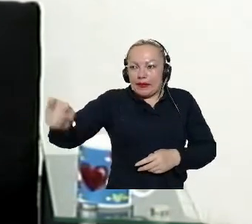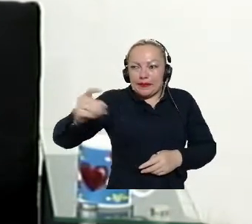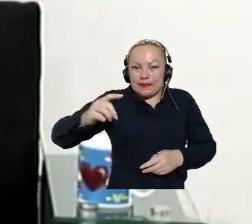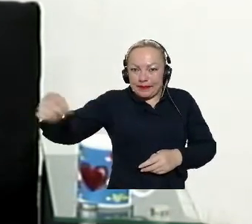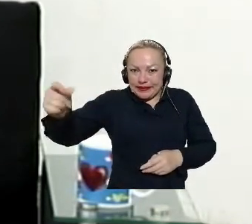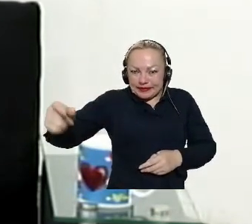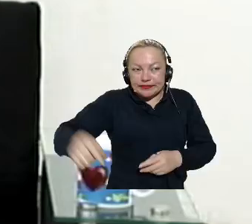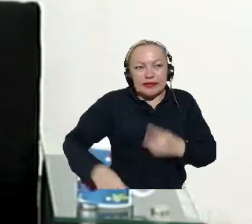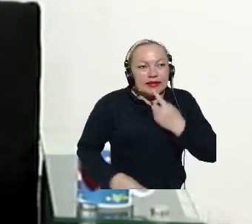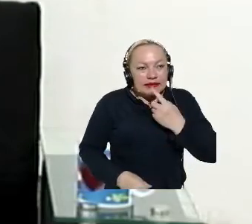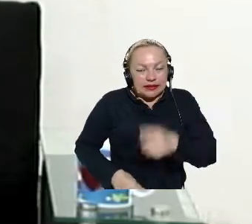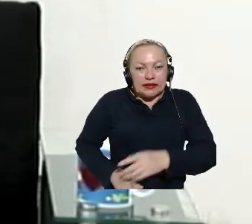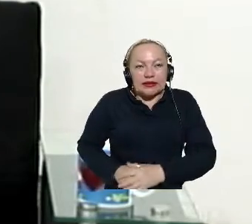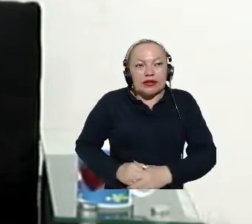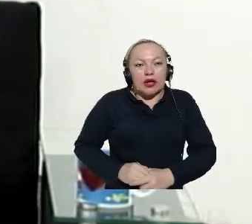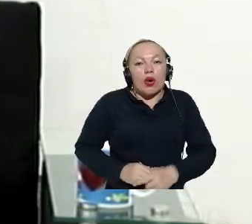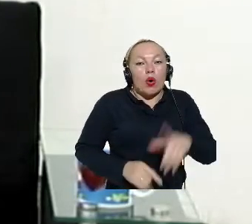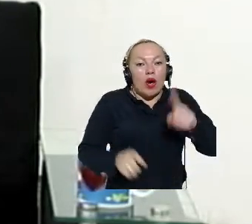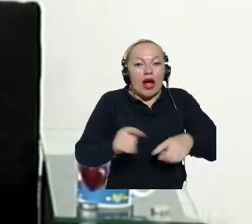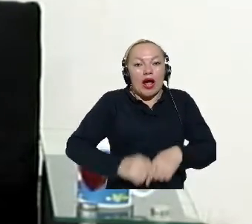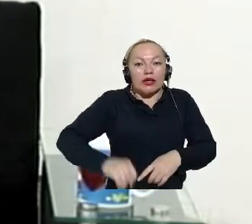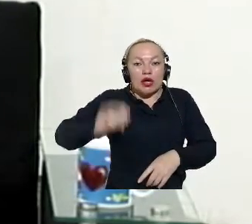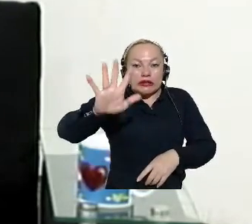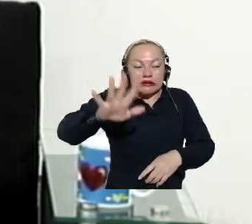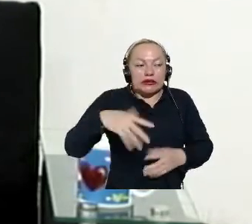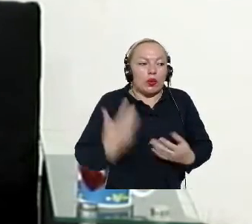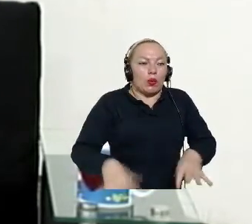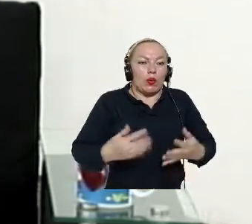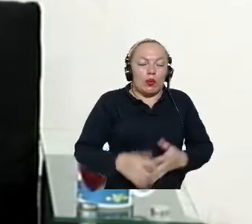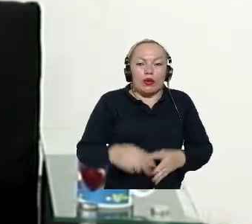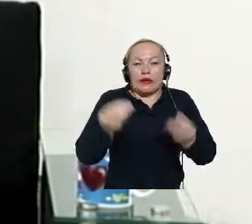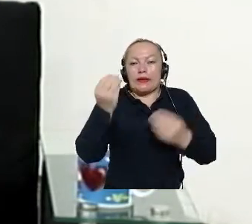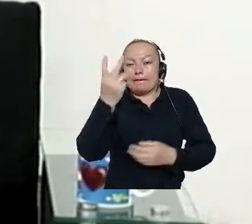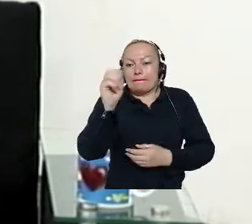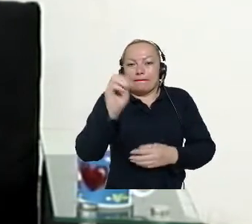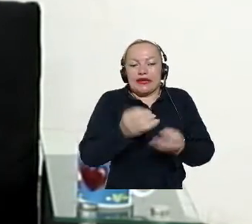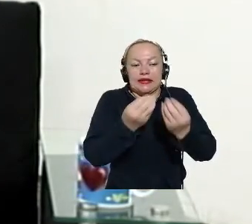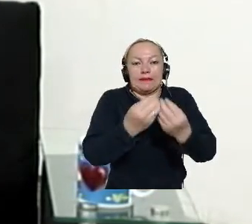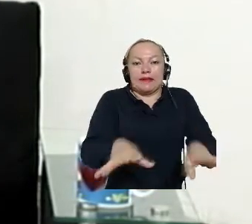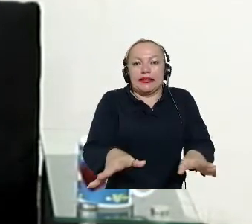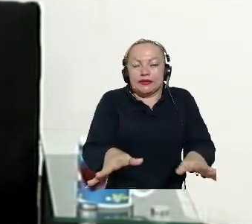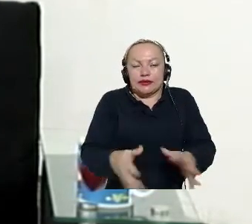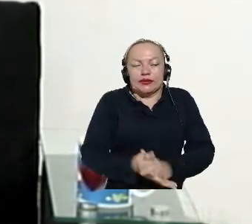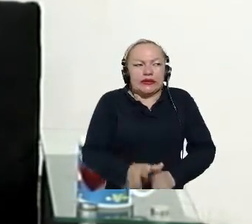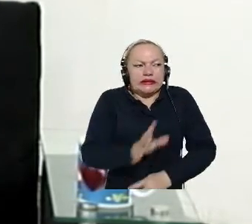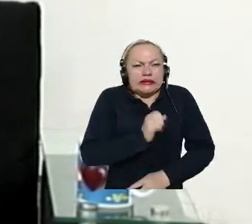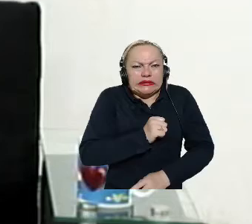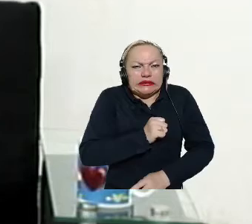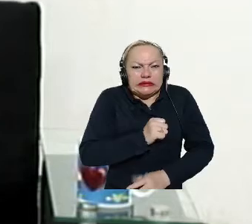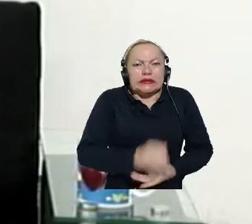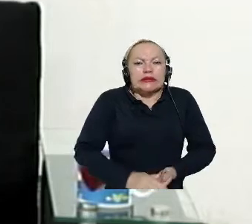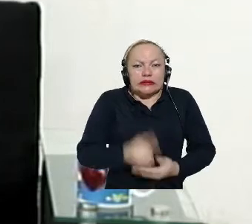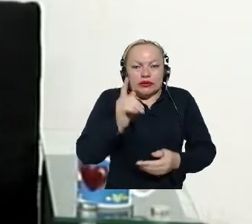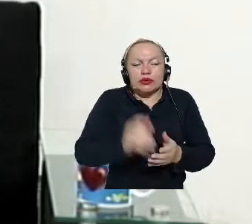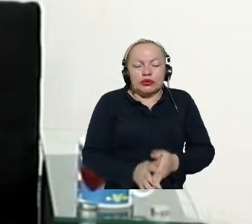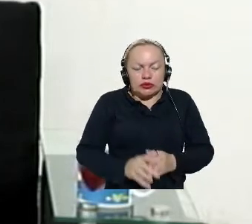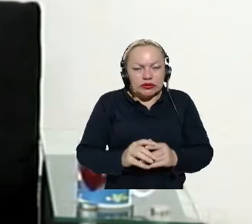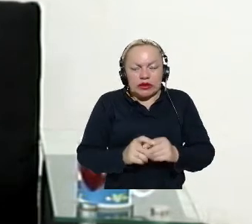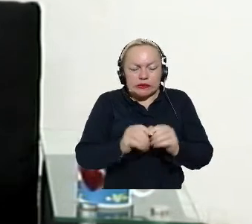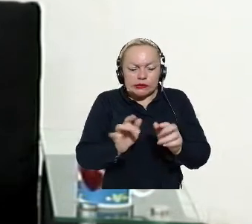no sacas uno, sino que de pronto sacas cinco, son 20 que se quedaron en el limbo. Entonces, es una cuenta matemática que nos